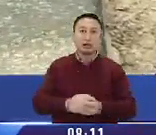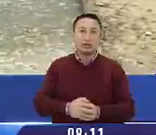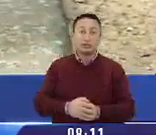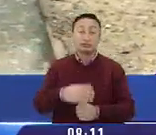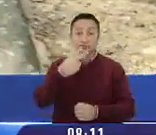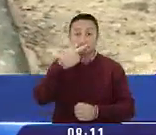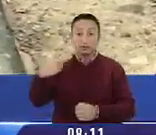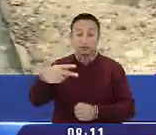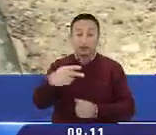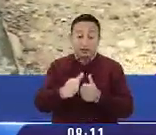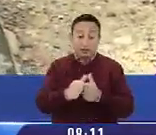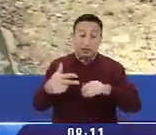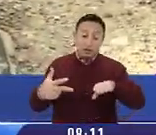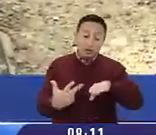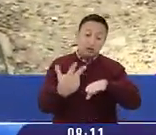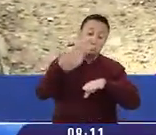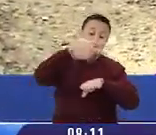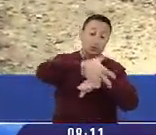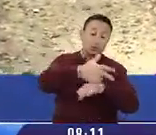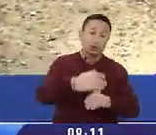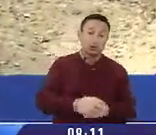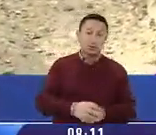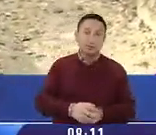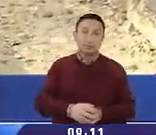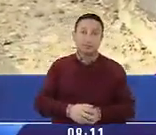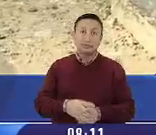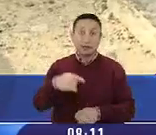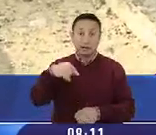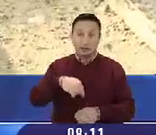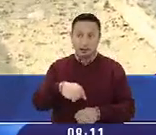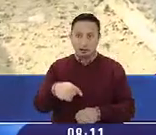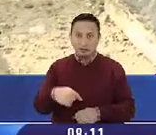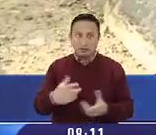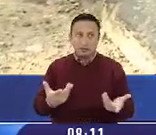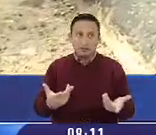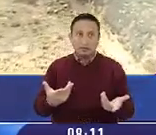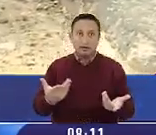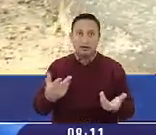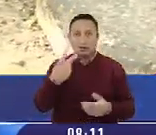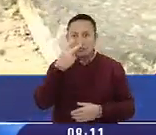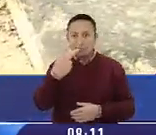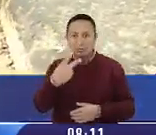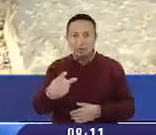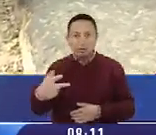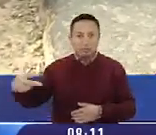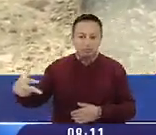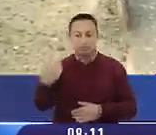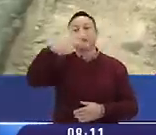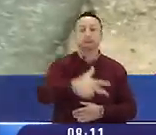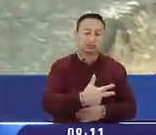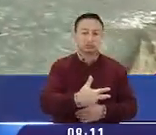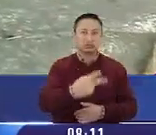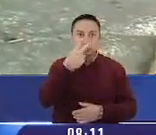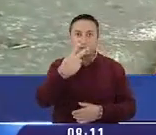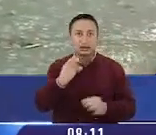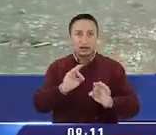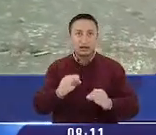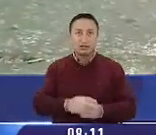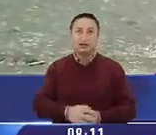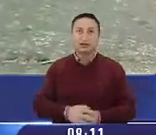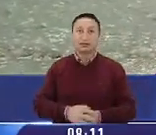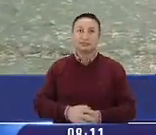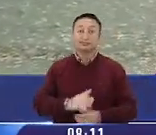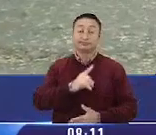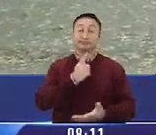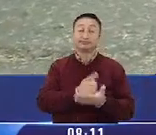un rompe velocidades, justamente a unos cuantos metros de donde nos encontramos. Igualmente, vecino, no se percatan los conductores y ahí vienen los accidentes. Así